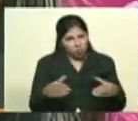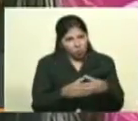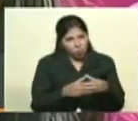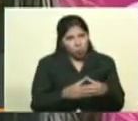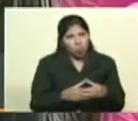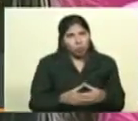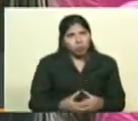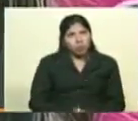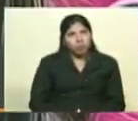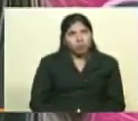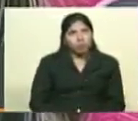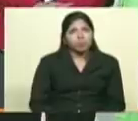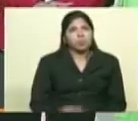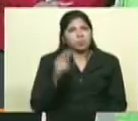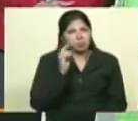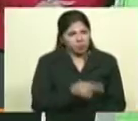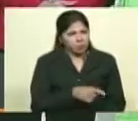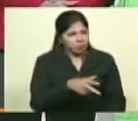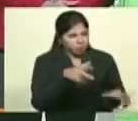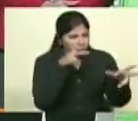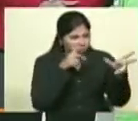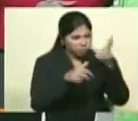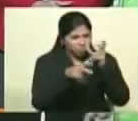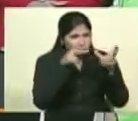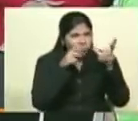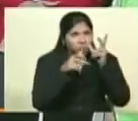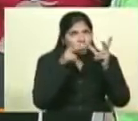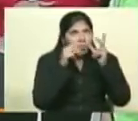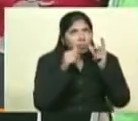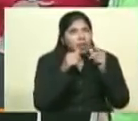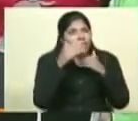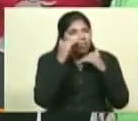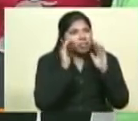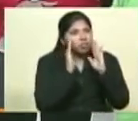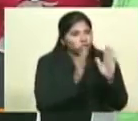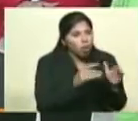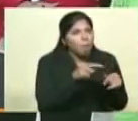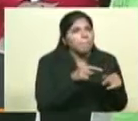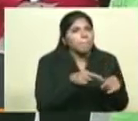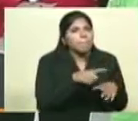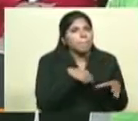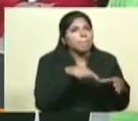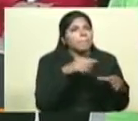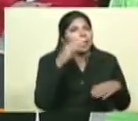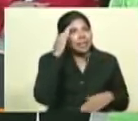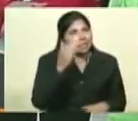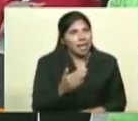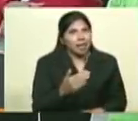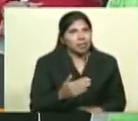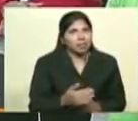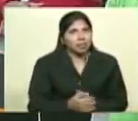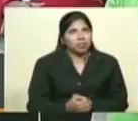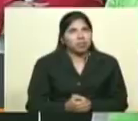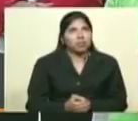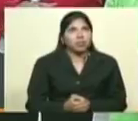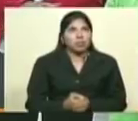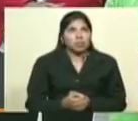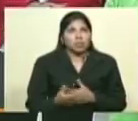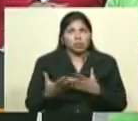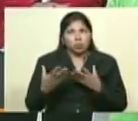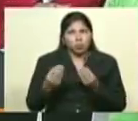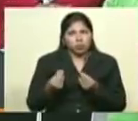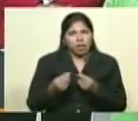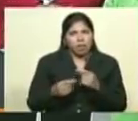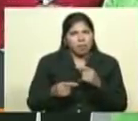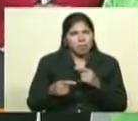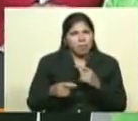Que había que escuchar a los militares. Y que en la historia de América Latina, en muchas oportunidades, los militares